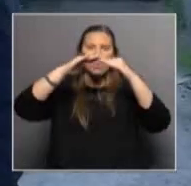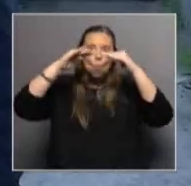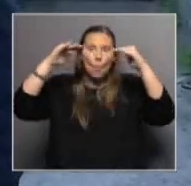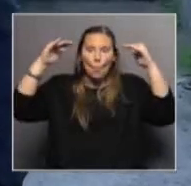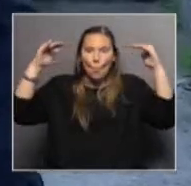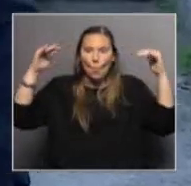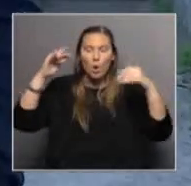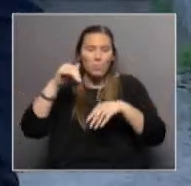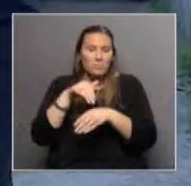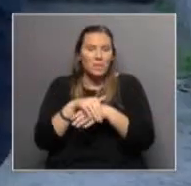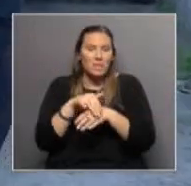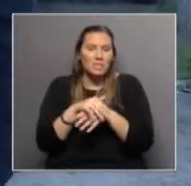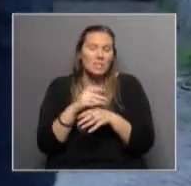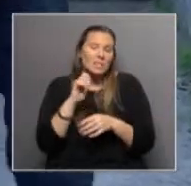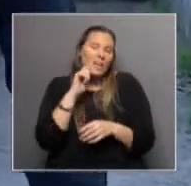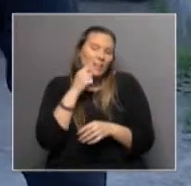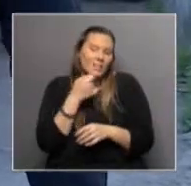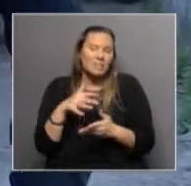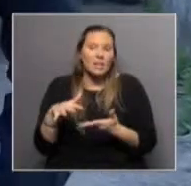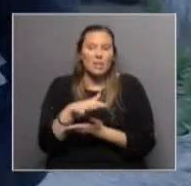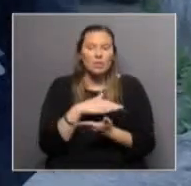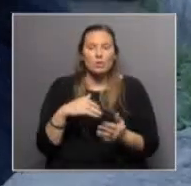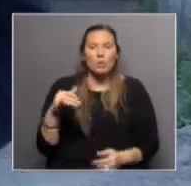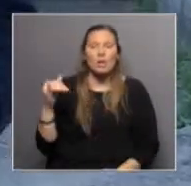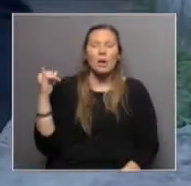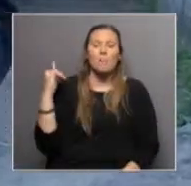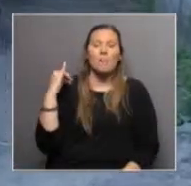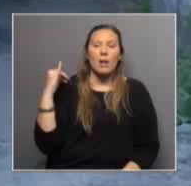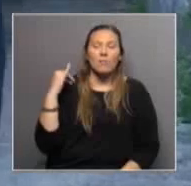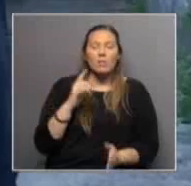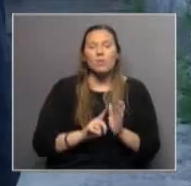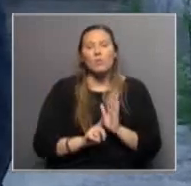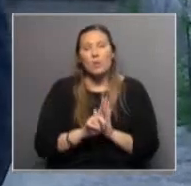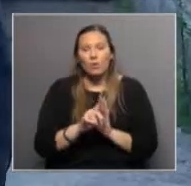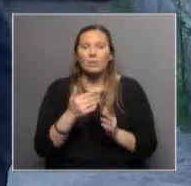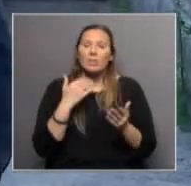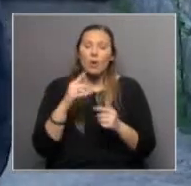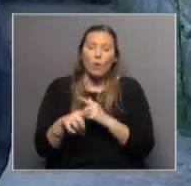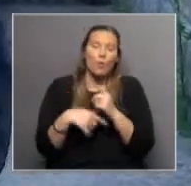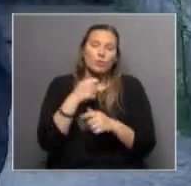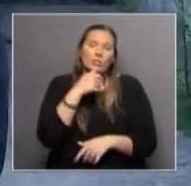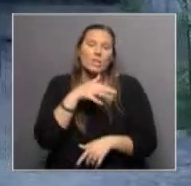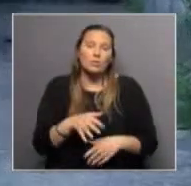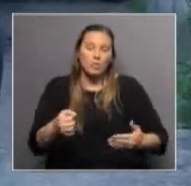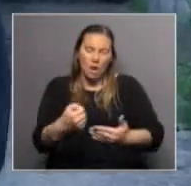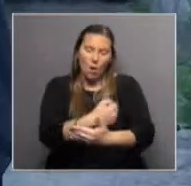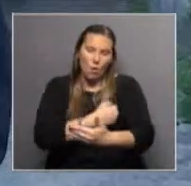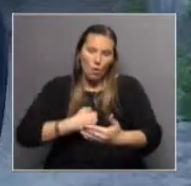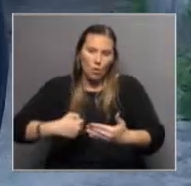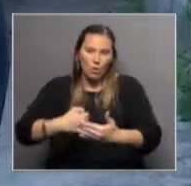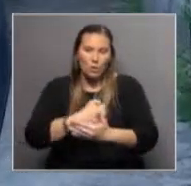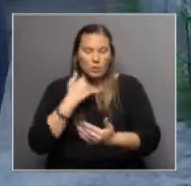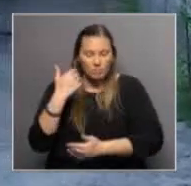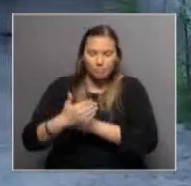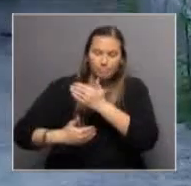una tardecita agradable y estamos en la zona de Malvin Norte para llevarles a ustedes otra historia de olla y otra olla llevada